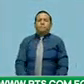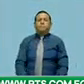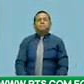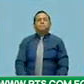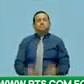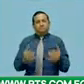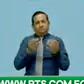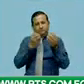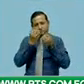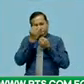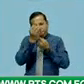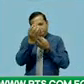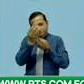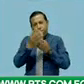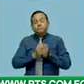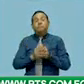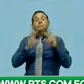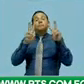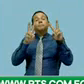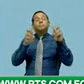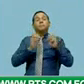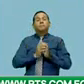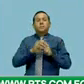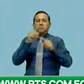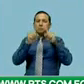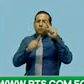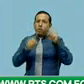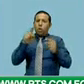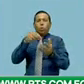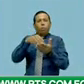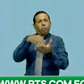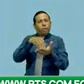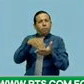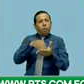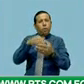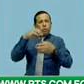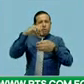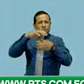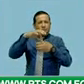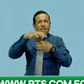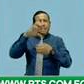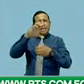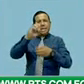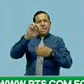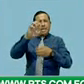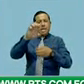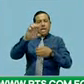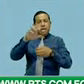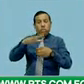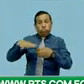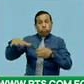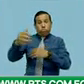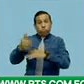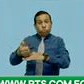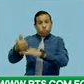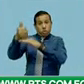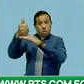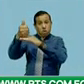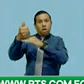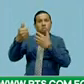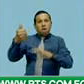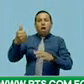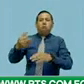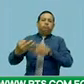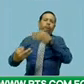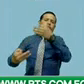Ahora les contamos que con la ausencia de los miembros del Consejo Nacional Electoral, en el Tribunal Contencioso se desarrolló la audiencia única